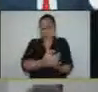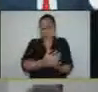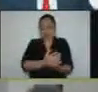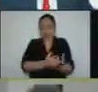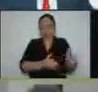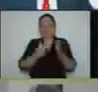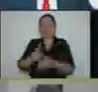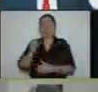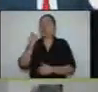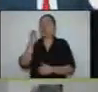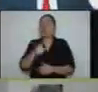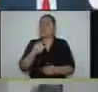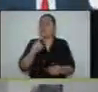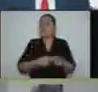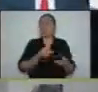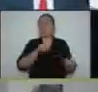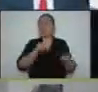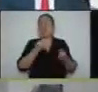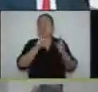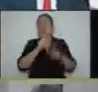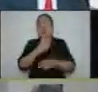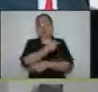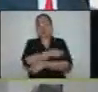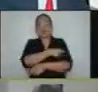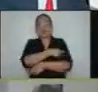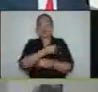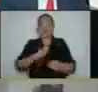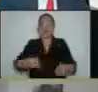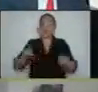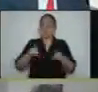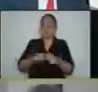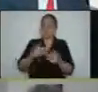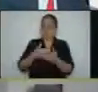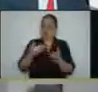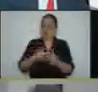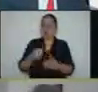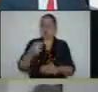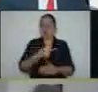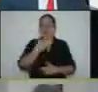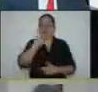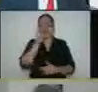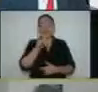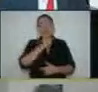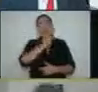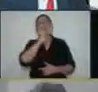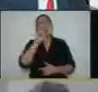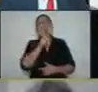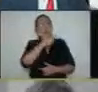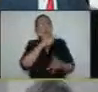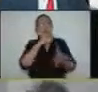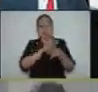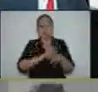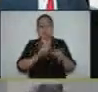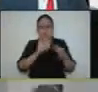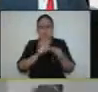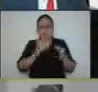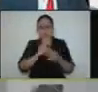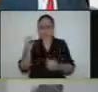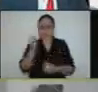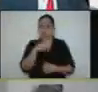sino también a partir de la situación que pretendo o pretendía explicar, también de